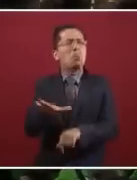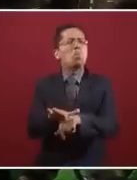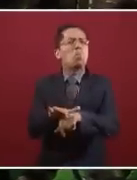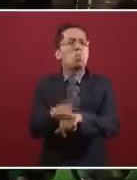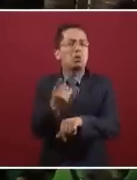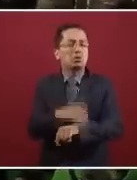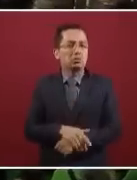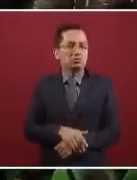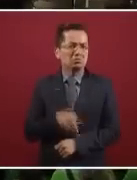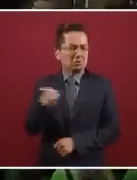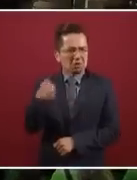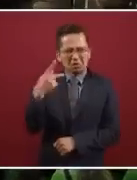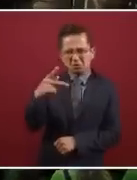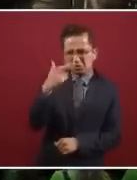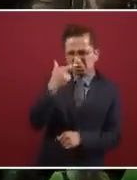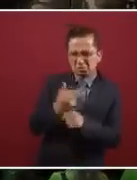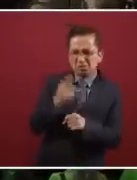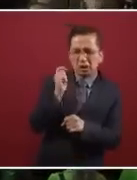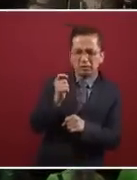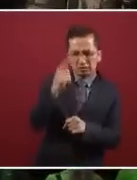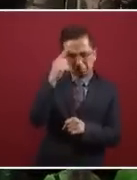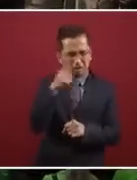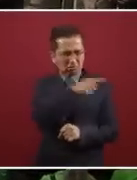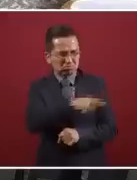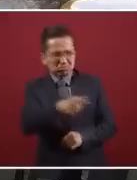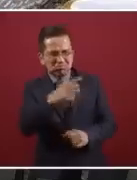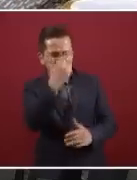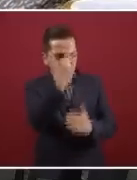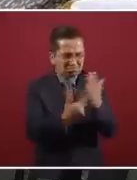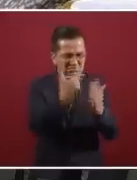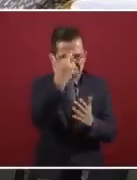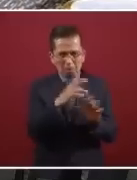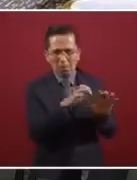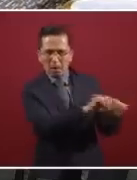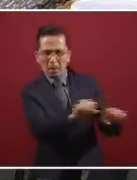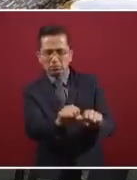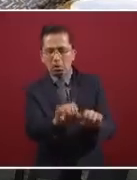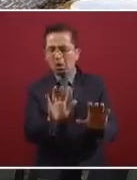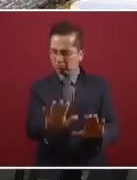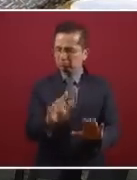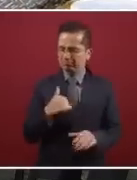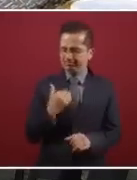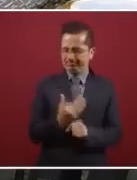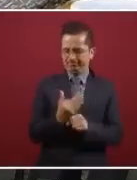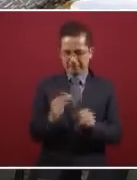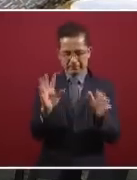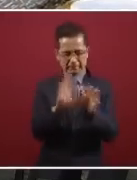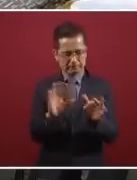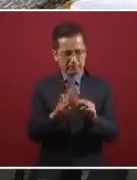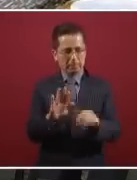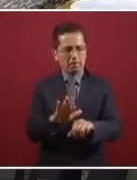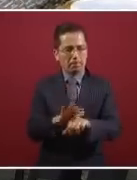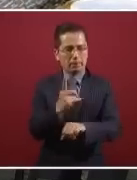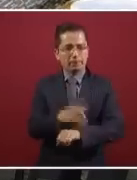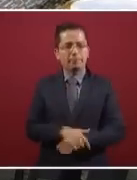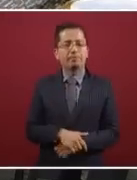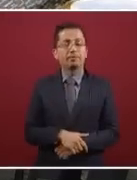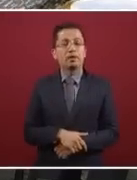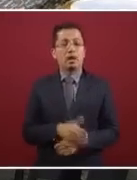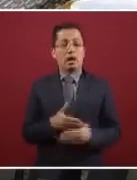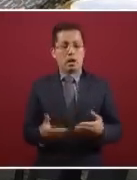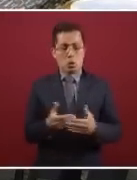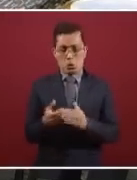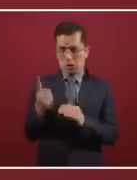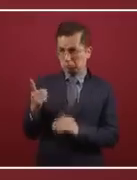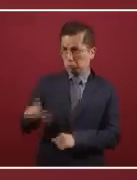Déjenme decirles cuál es la razón. Yo creo que una de las tareas más importantes de este gobierno y uno de los temas fundamentales